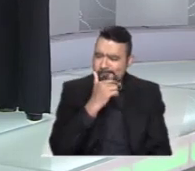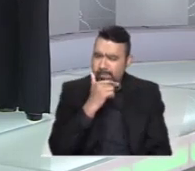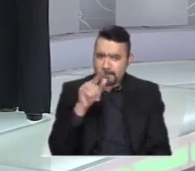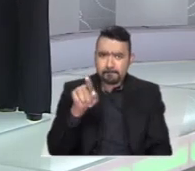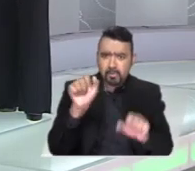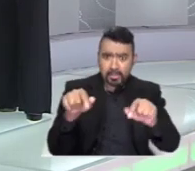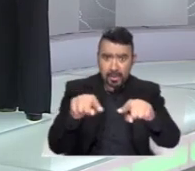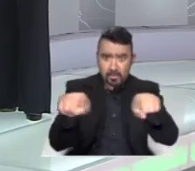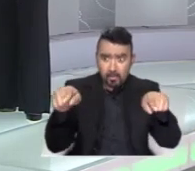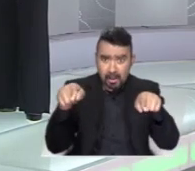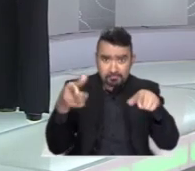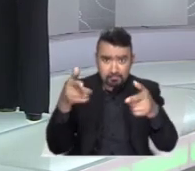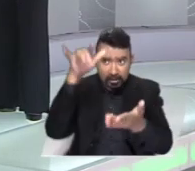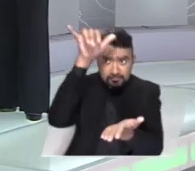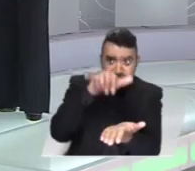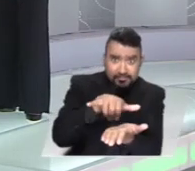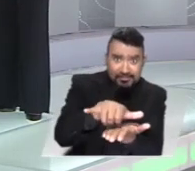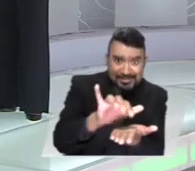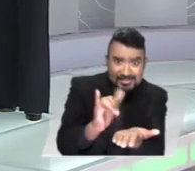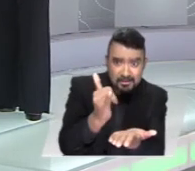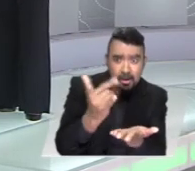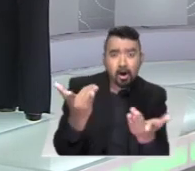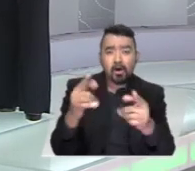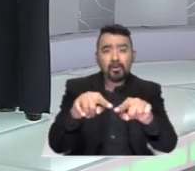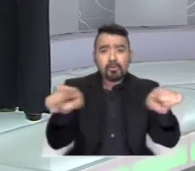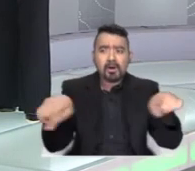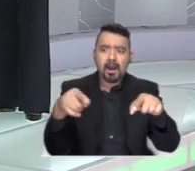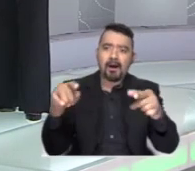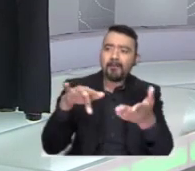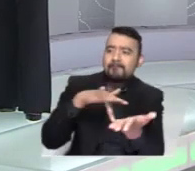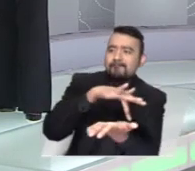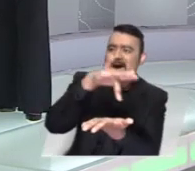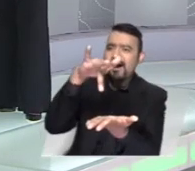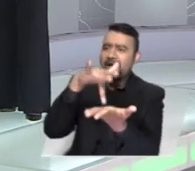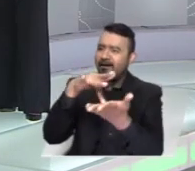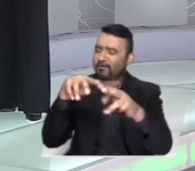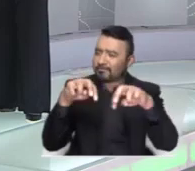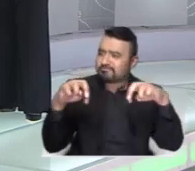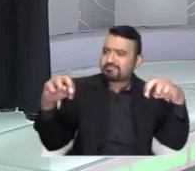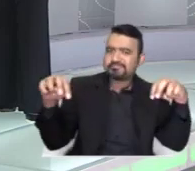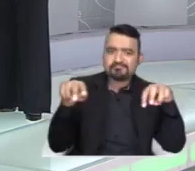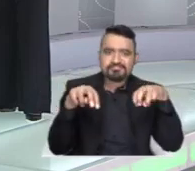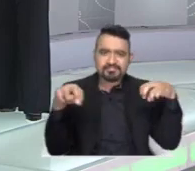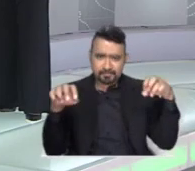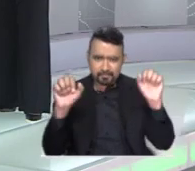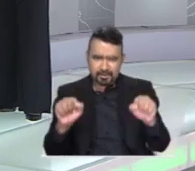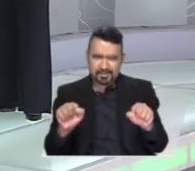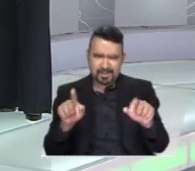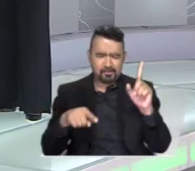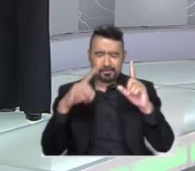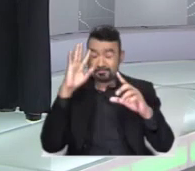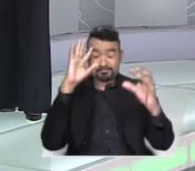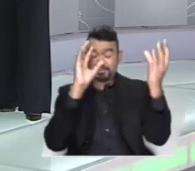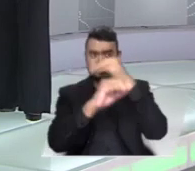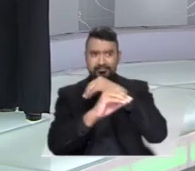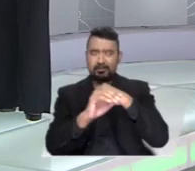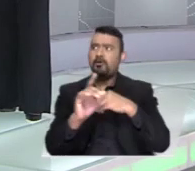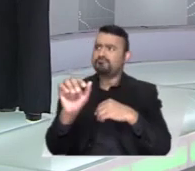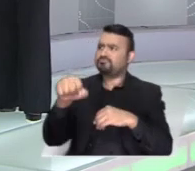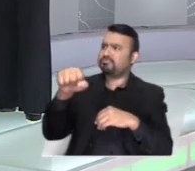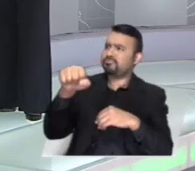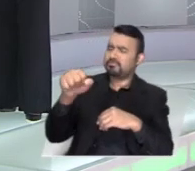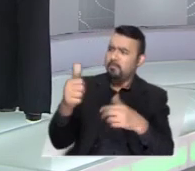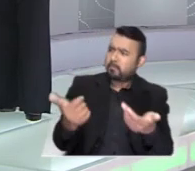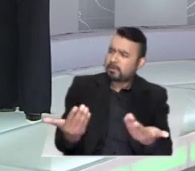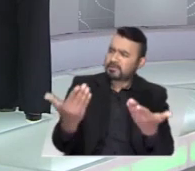megaparque despierta voces a favor y en contra. Los expertos consultados aseguran que la pista sigue teniendo un gran valor estratégico y